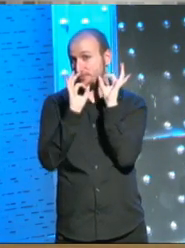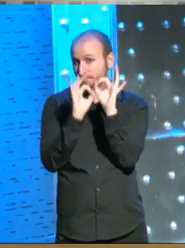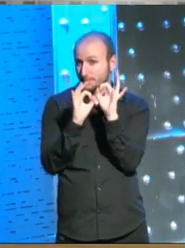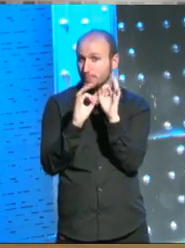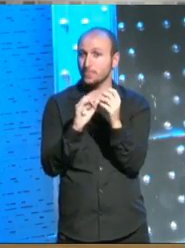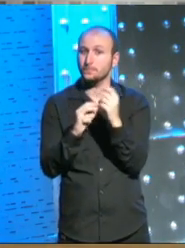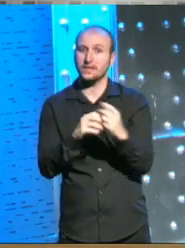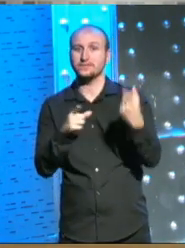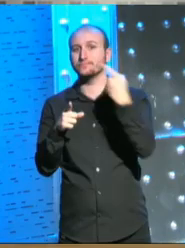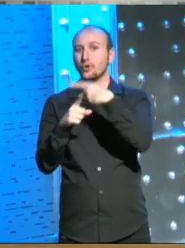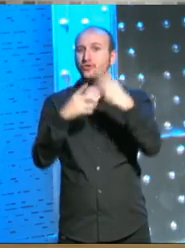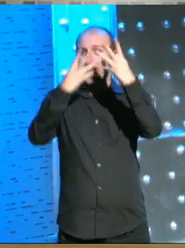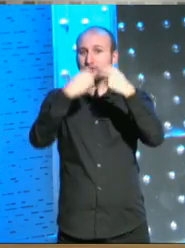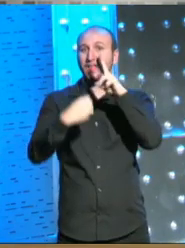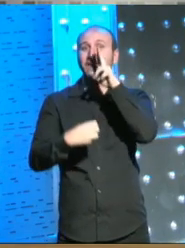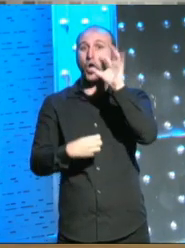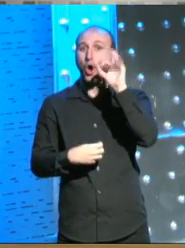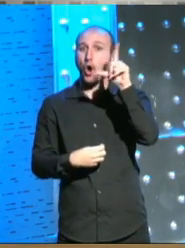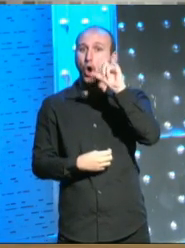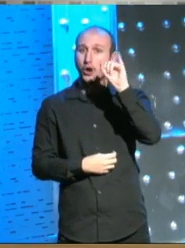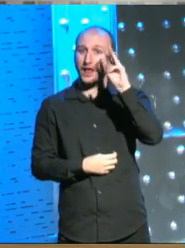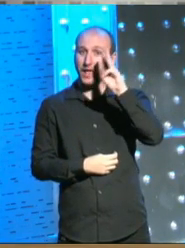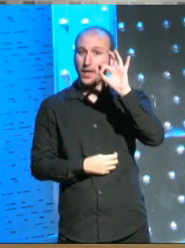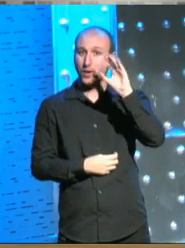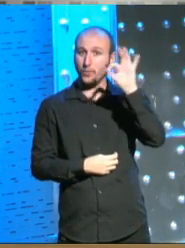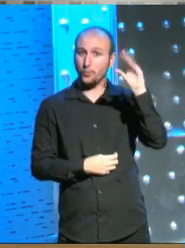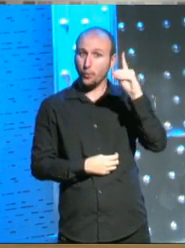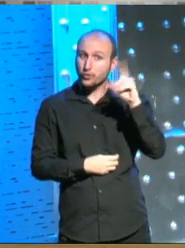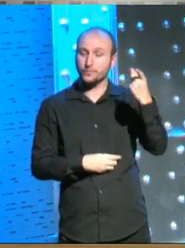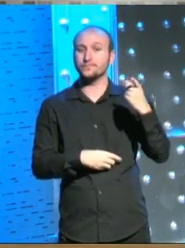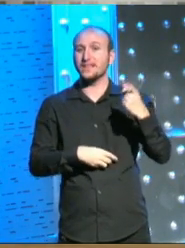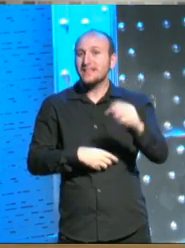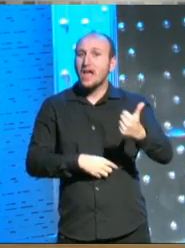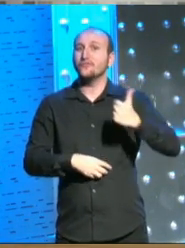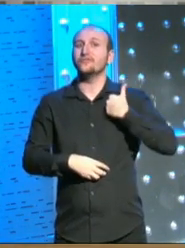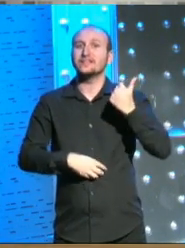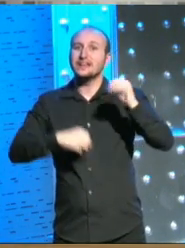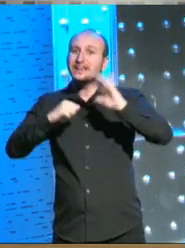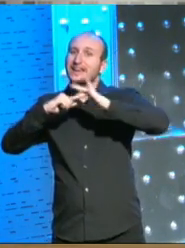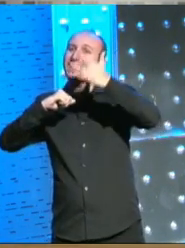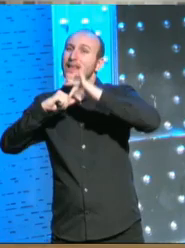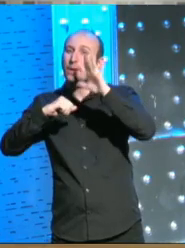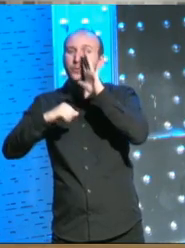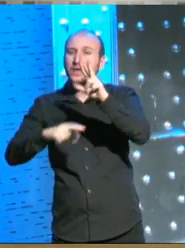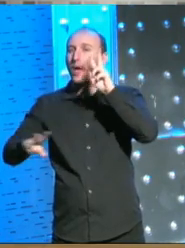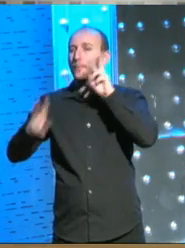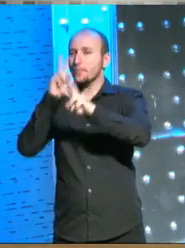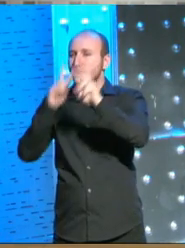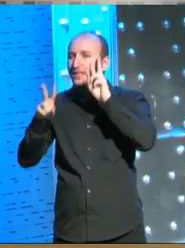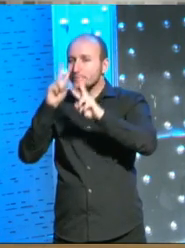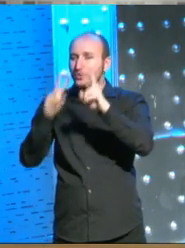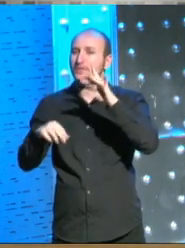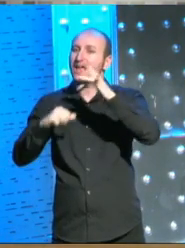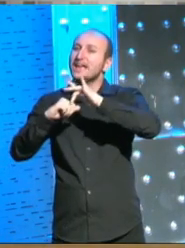industria de Hollywood, es falso relieve, porque el relieve, la percepción del relieve está basada en